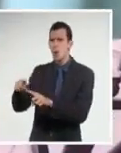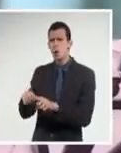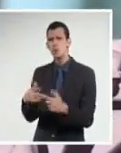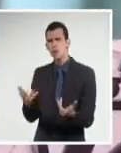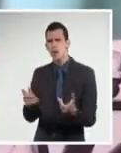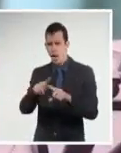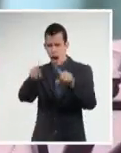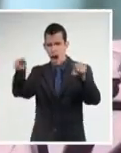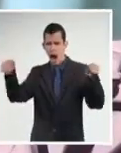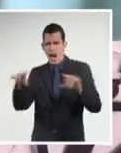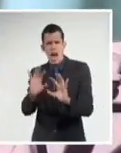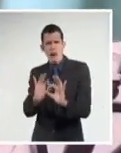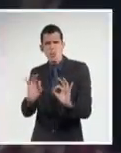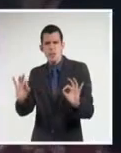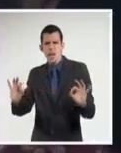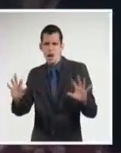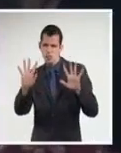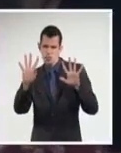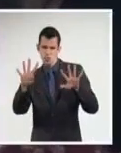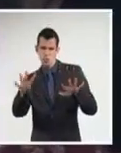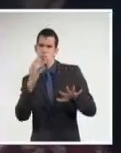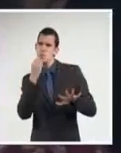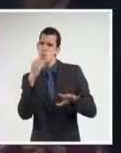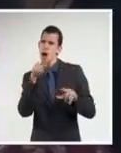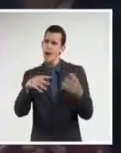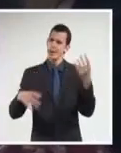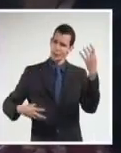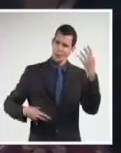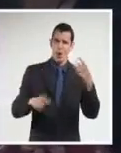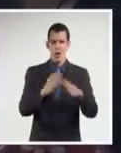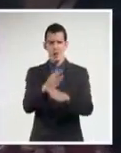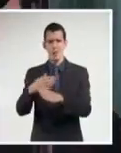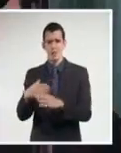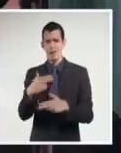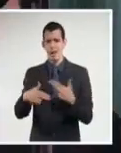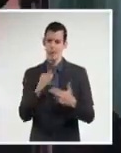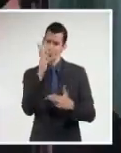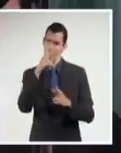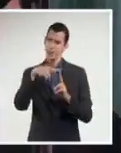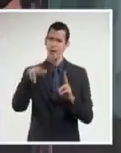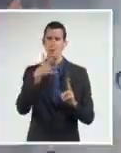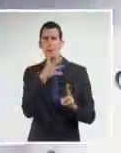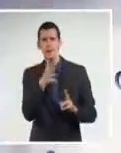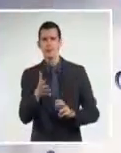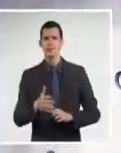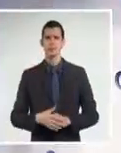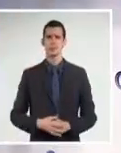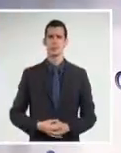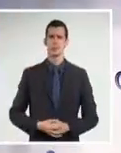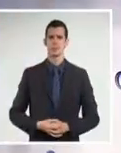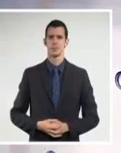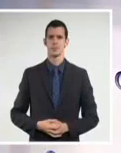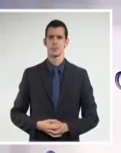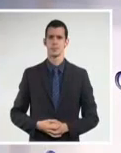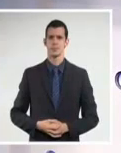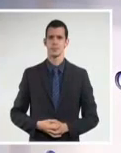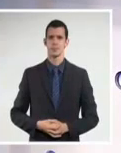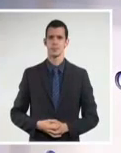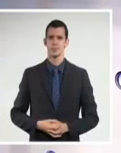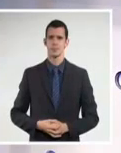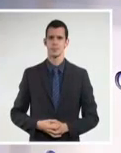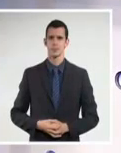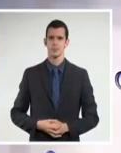sala de conciertos gameplay test sistema informativo de la televisión cubana un homenaje al